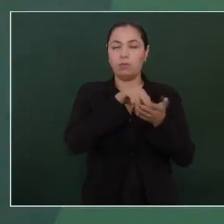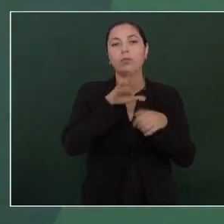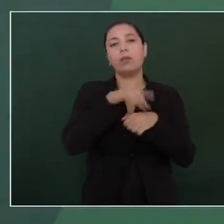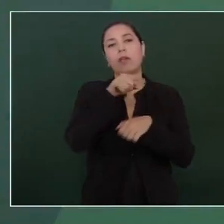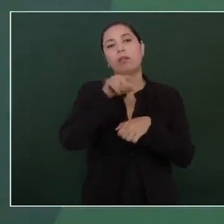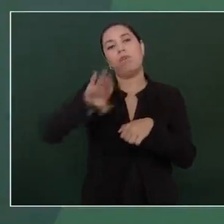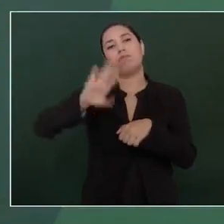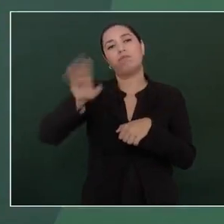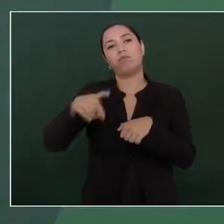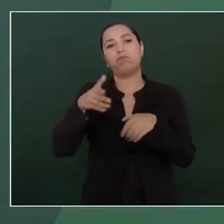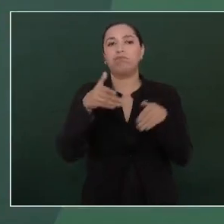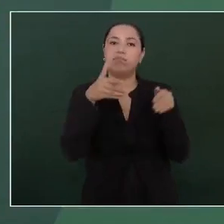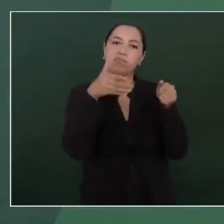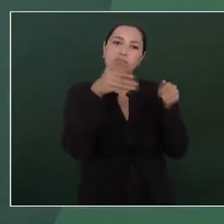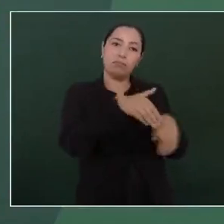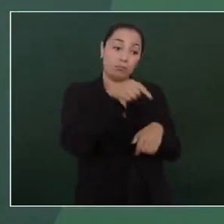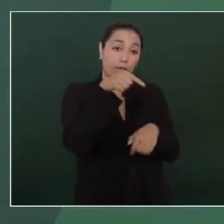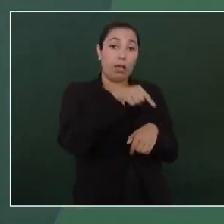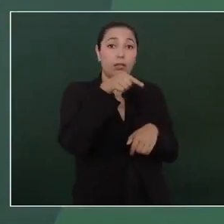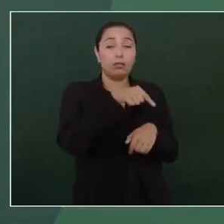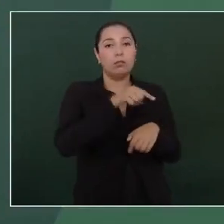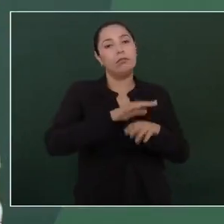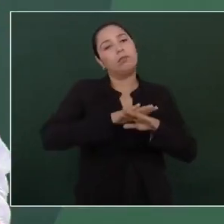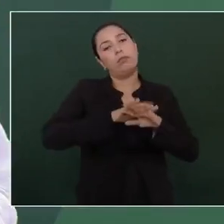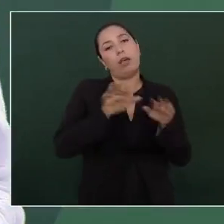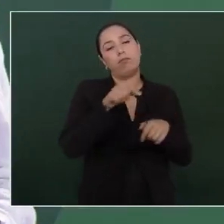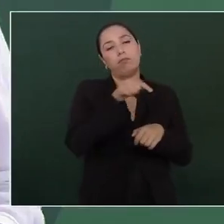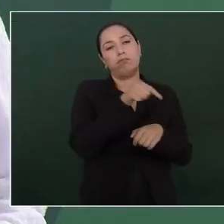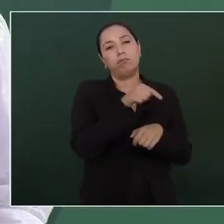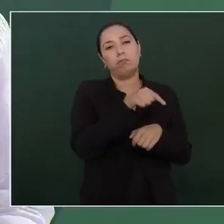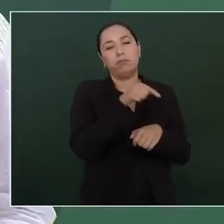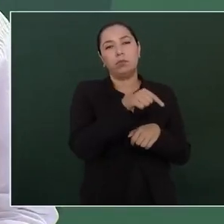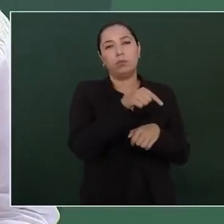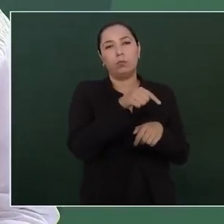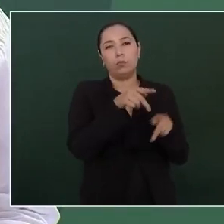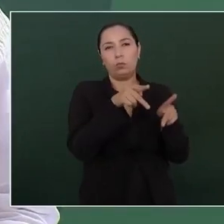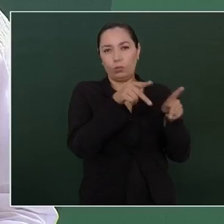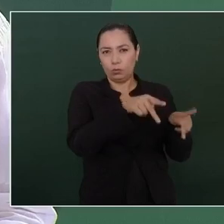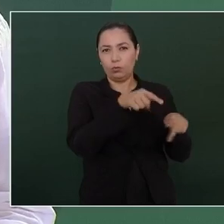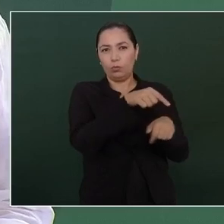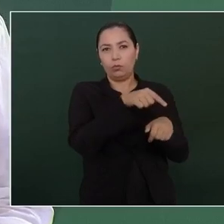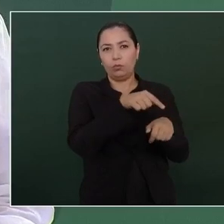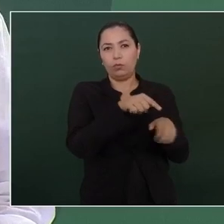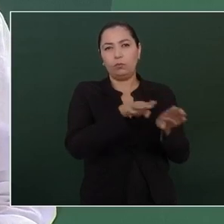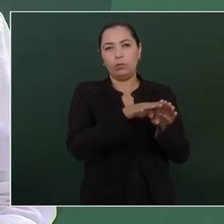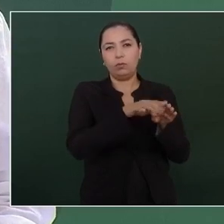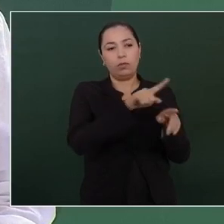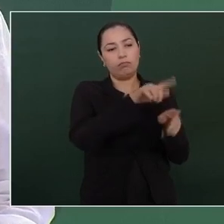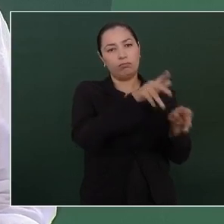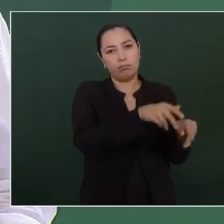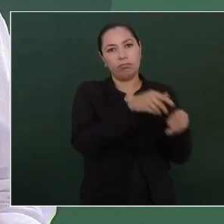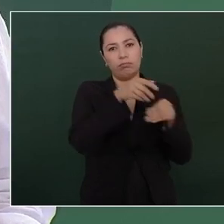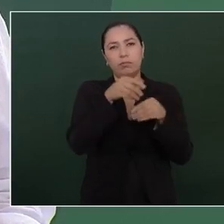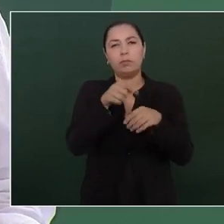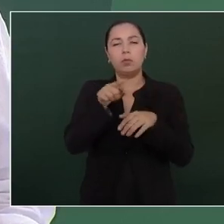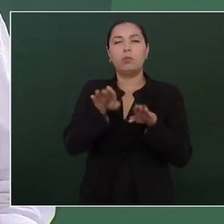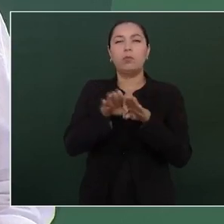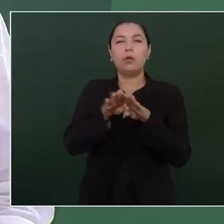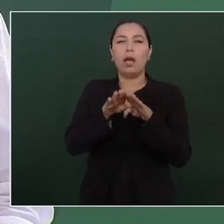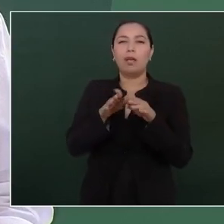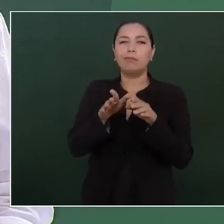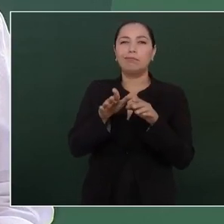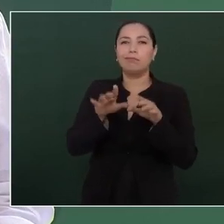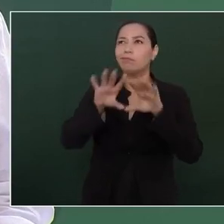enterraron, y luego ya sus restos están en el Monumento de la